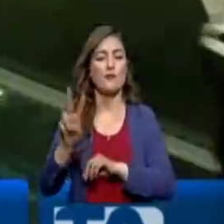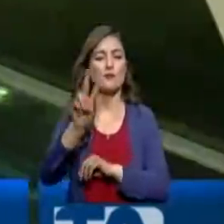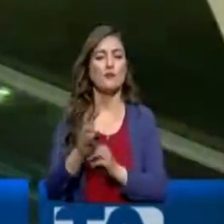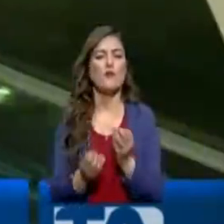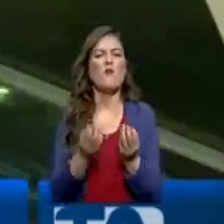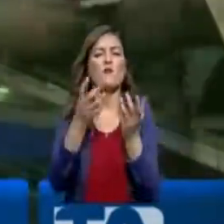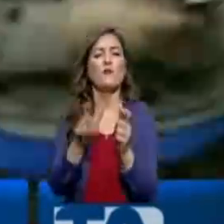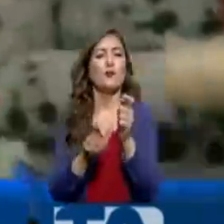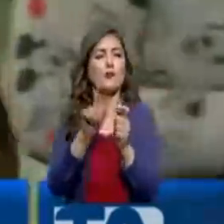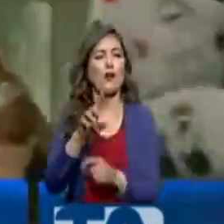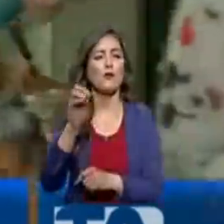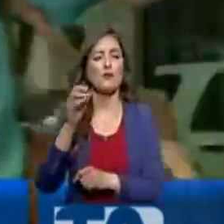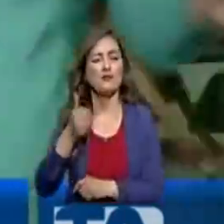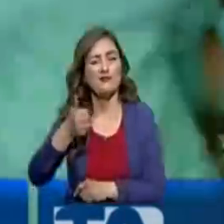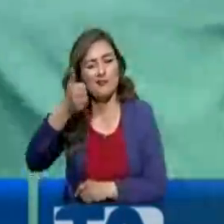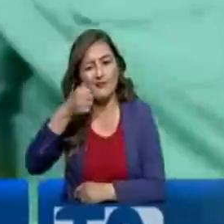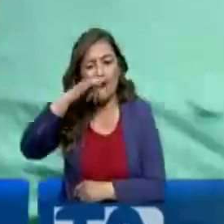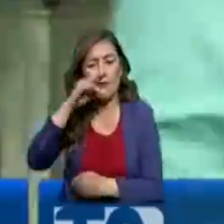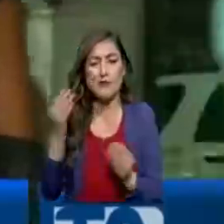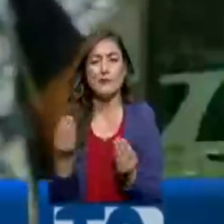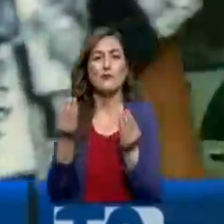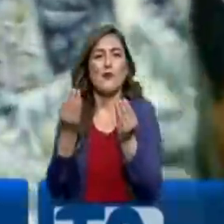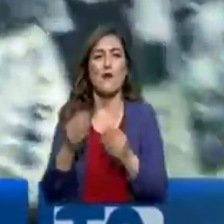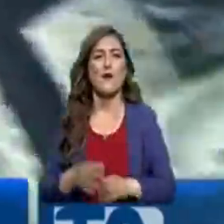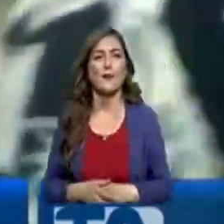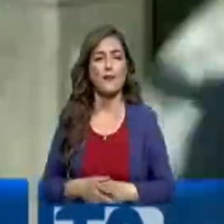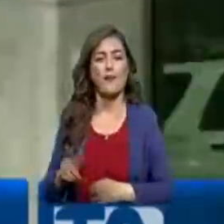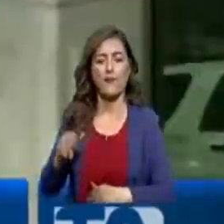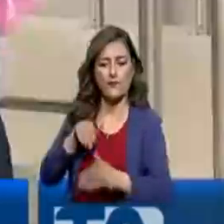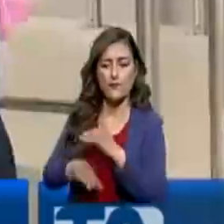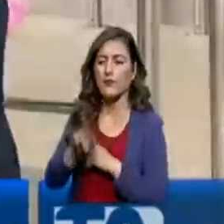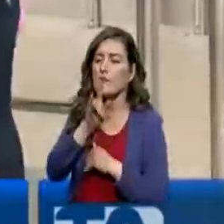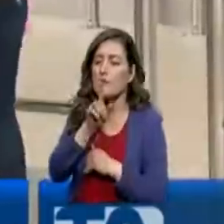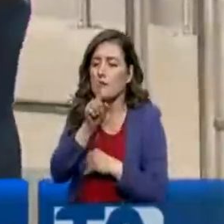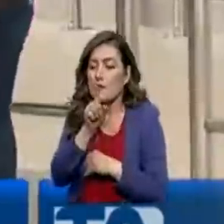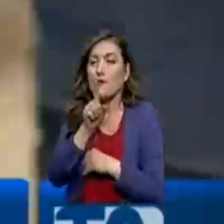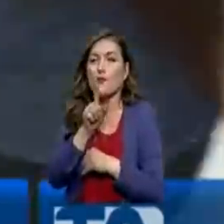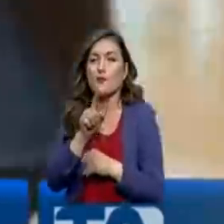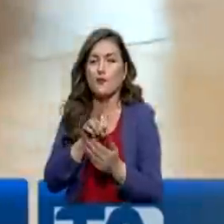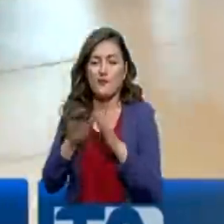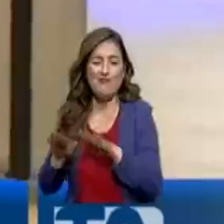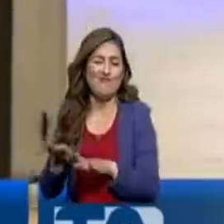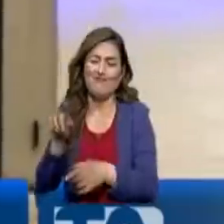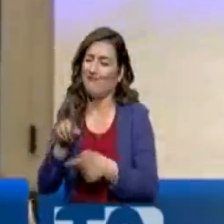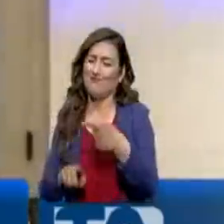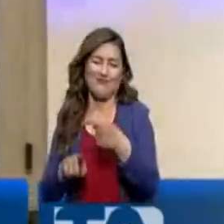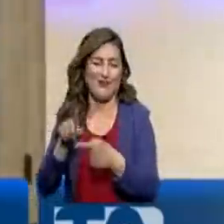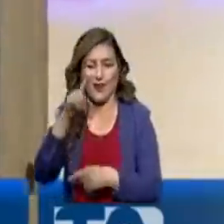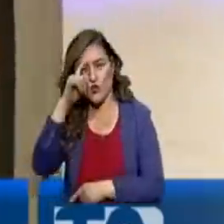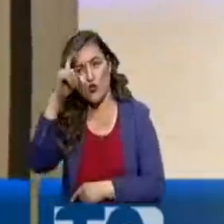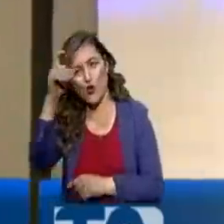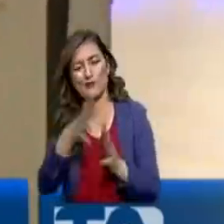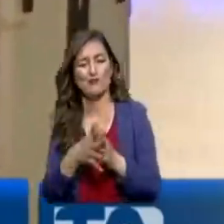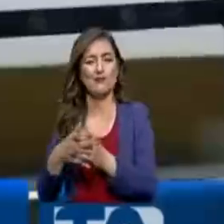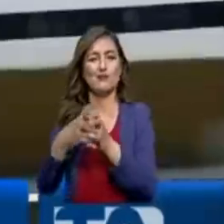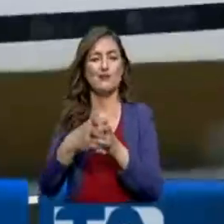100 compatriotas, entre adultos, niños y adolescentes, que aunque entraron a Estados Unidos irregularmente, no pudieron quedarse a cumplir el tan